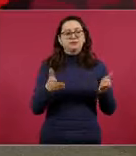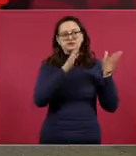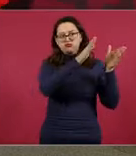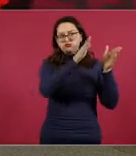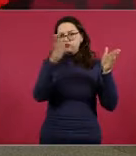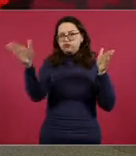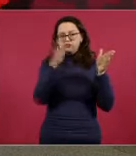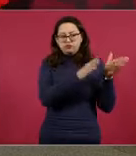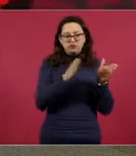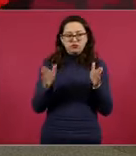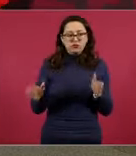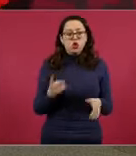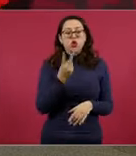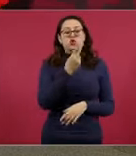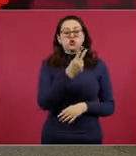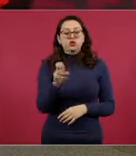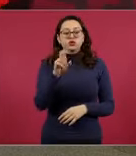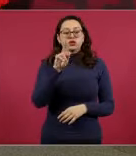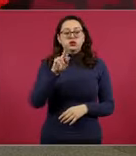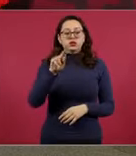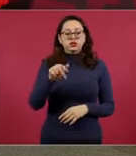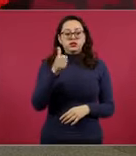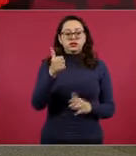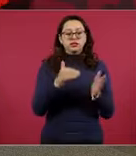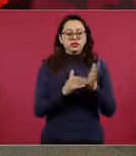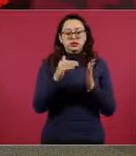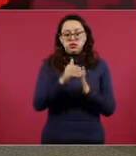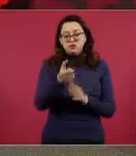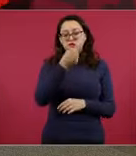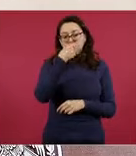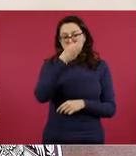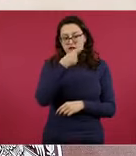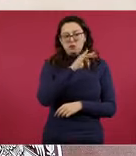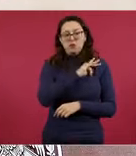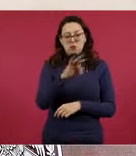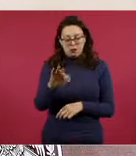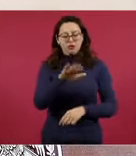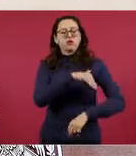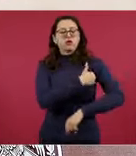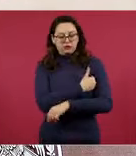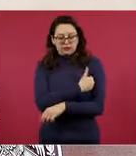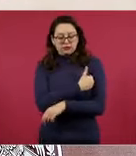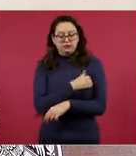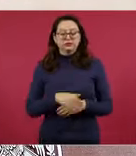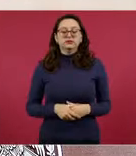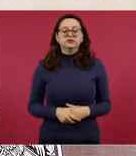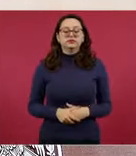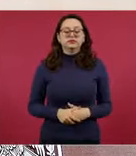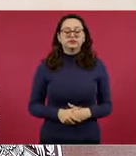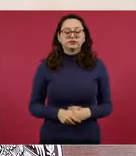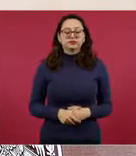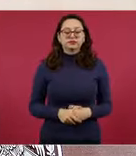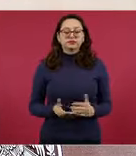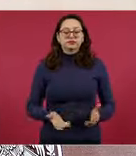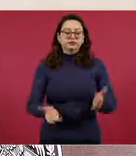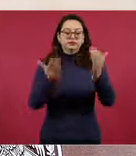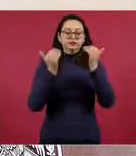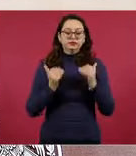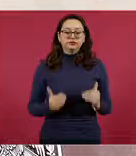de 286 millones de piezas en su capacidad para almacenamiento. La que sigue, por